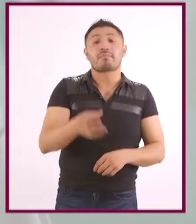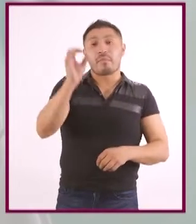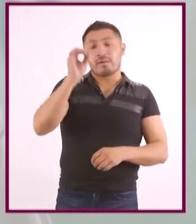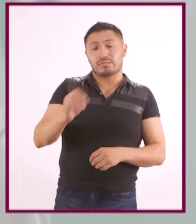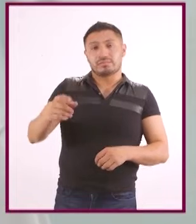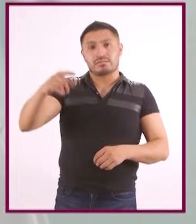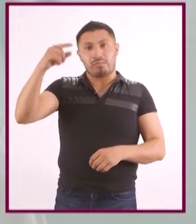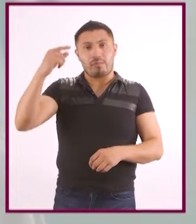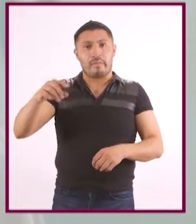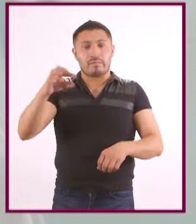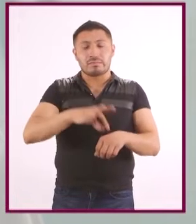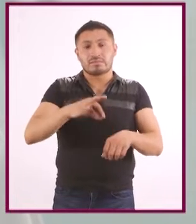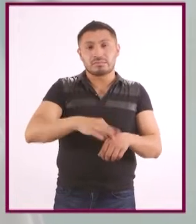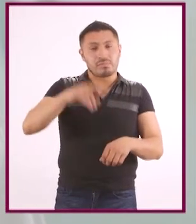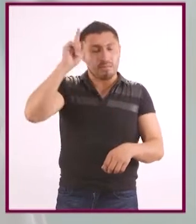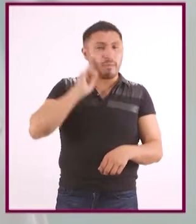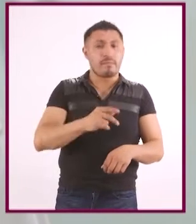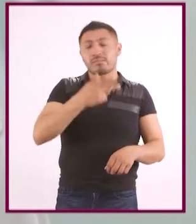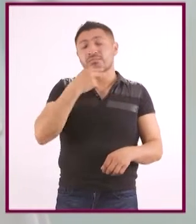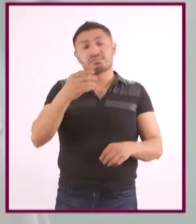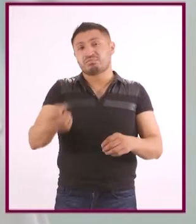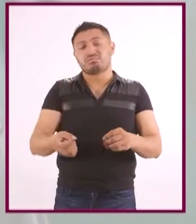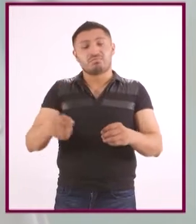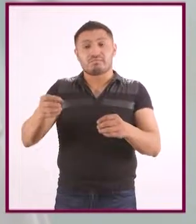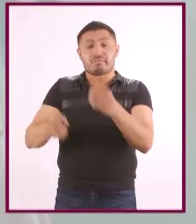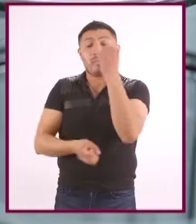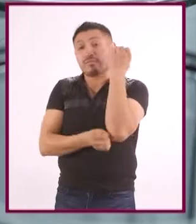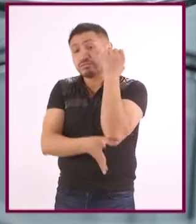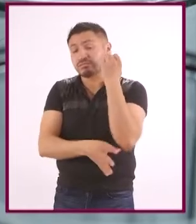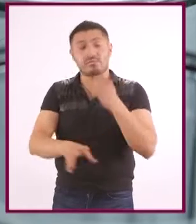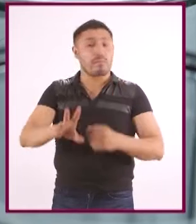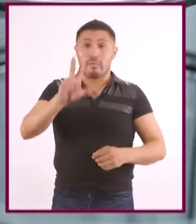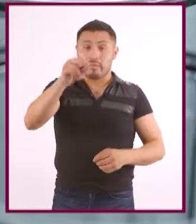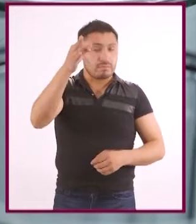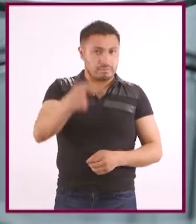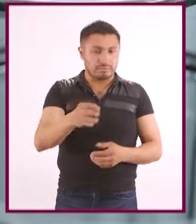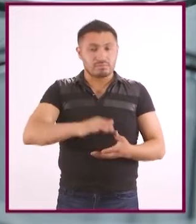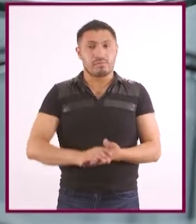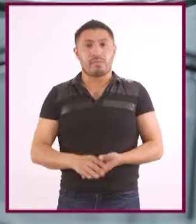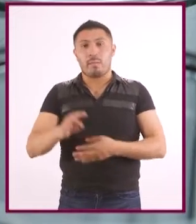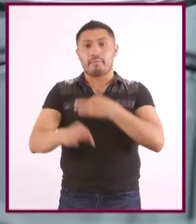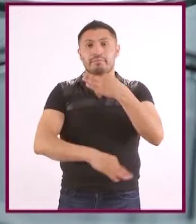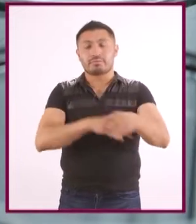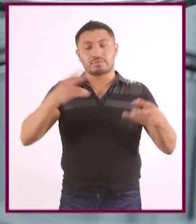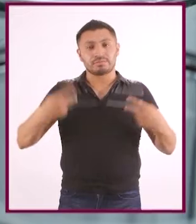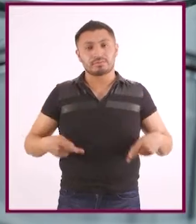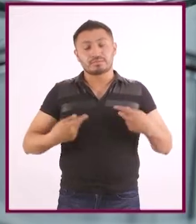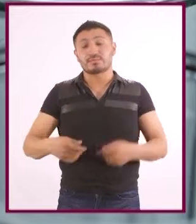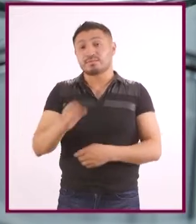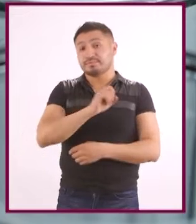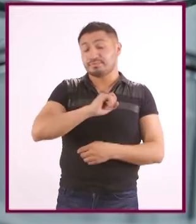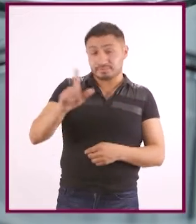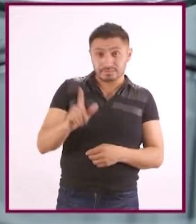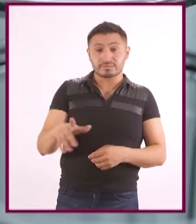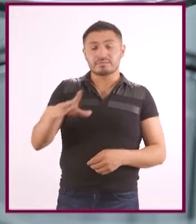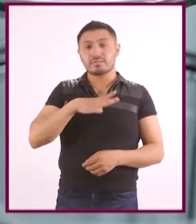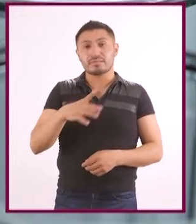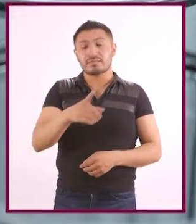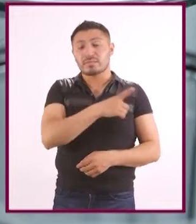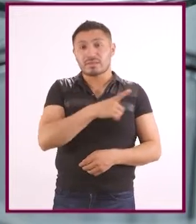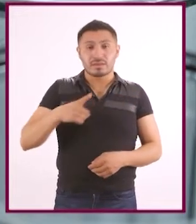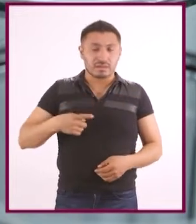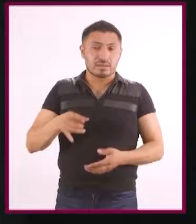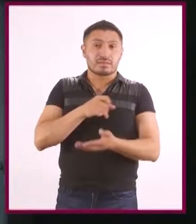doctora o doctor a practicar un aborto. Todas las y los profesionistas que decidan ejercer este derecho deben